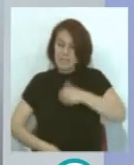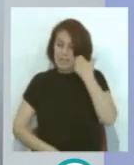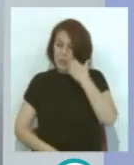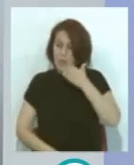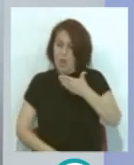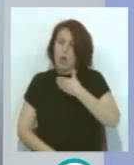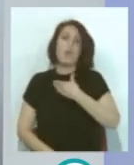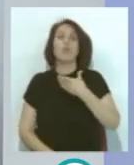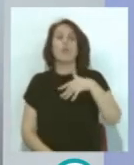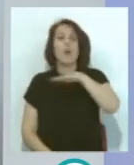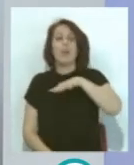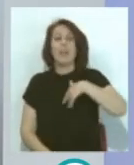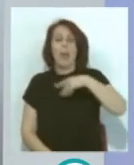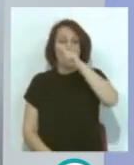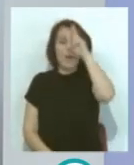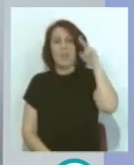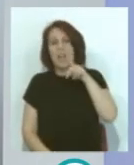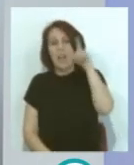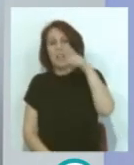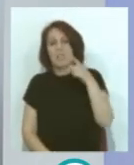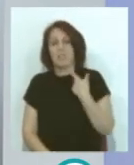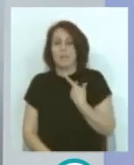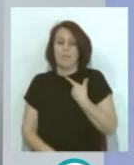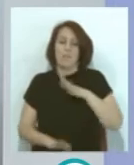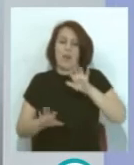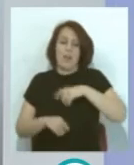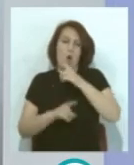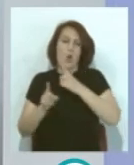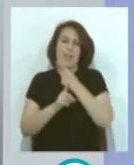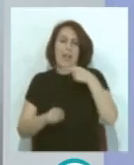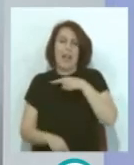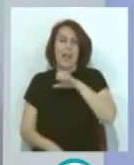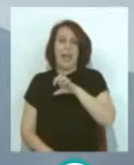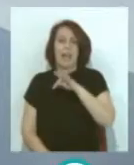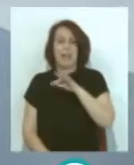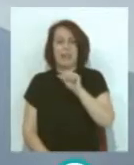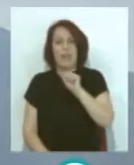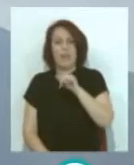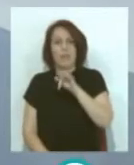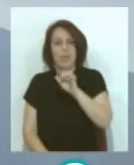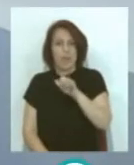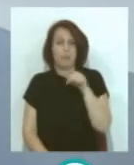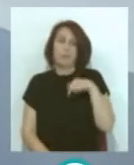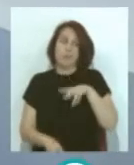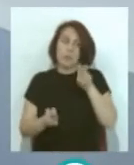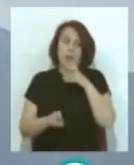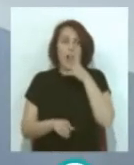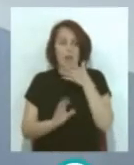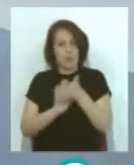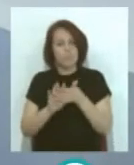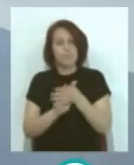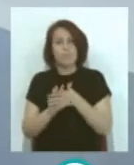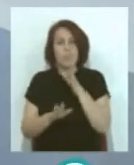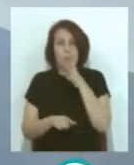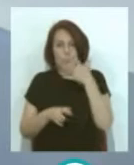el Alfonso Pérez, en el Coliseo Alfonso Pérez, y defender la camiseta del Cádiz ante el Getafe? Claro, eso ya es un tema que vamos a entrar ahora en materia,